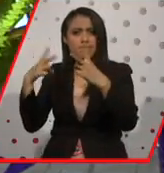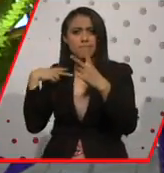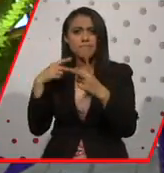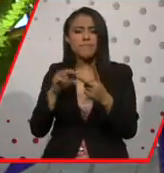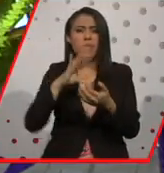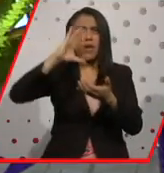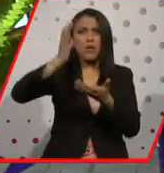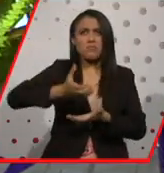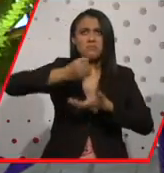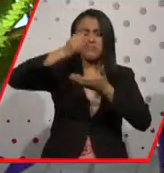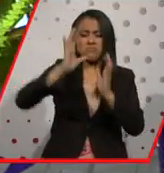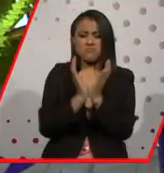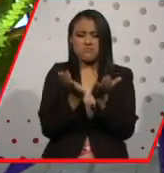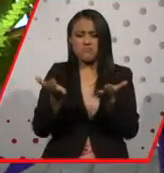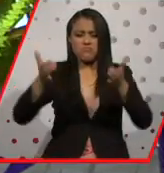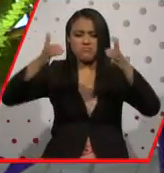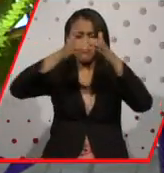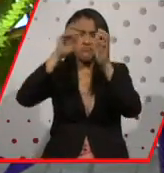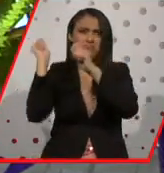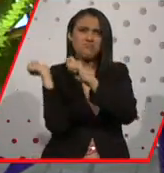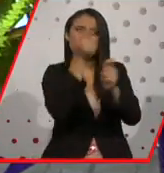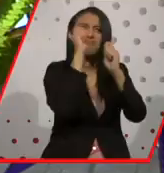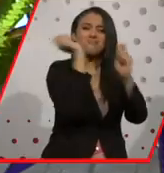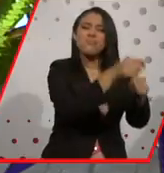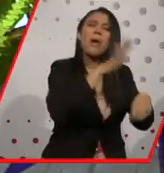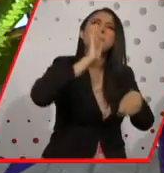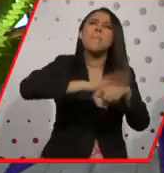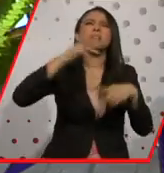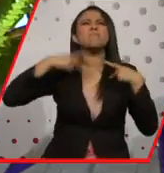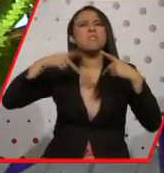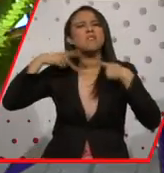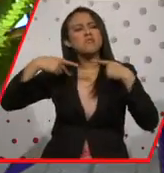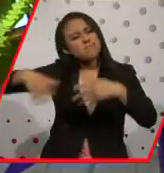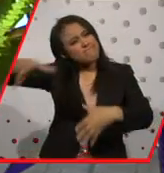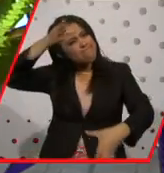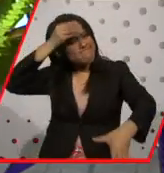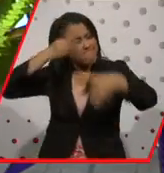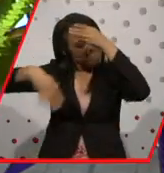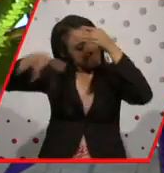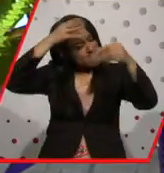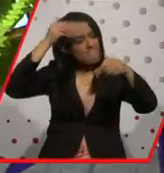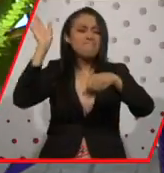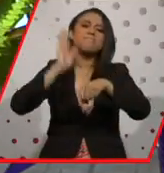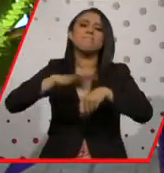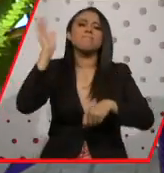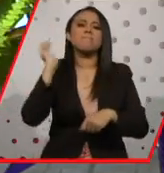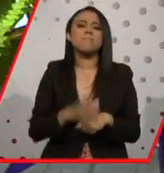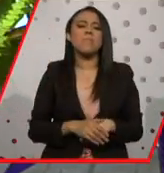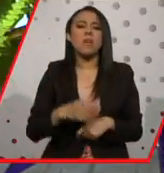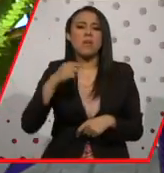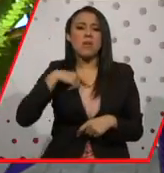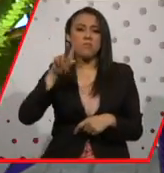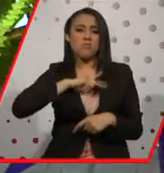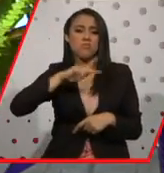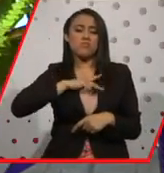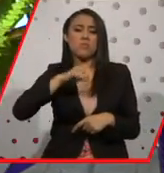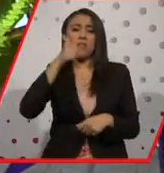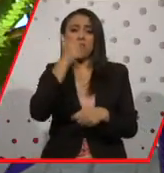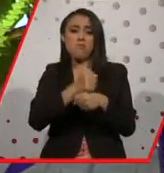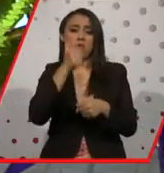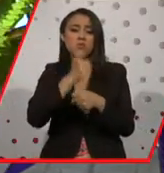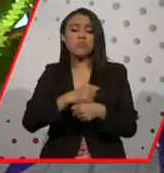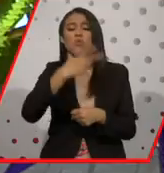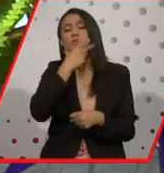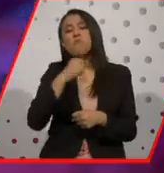capacitar gente que pues también aprendieran este oficio de la elaboración de las piñatas, y uno de ellos fueron mis abuelos, mi madre y